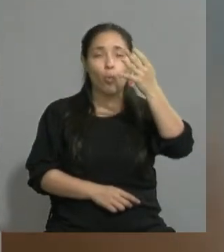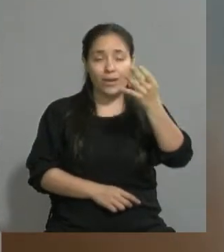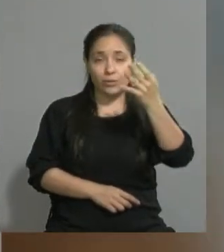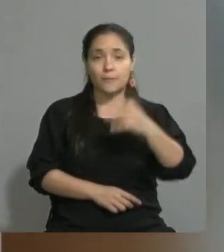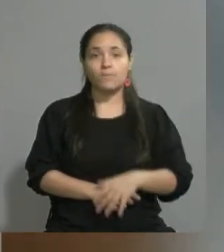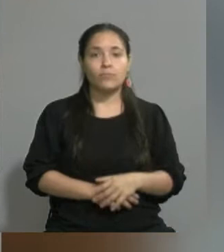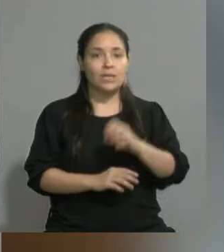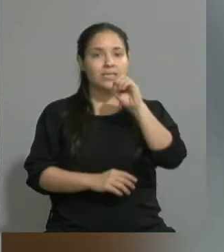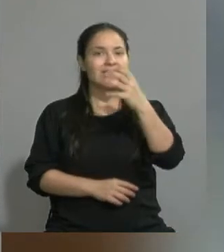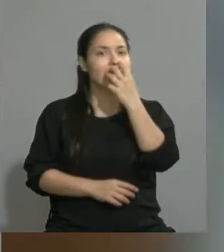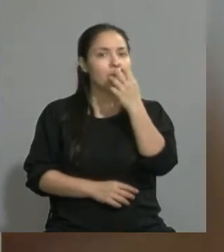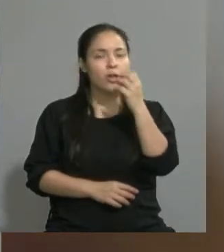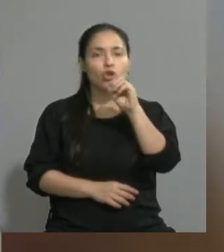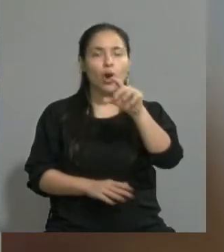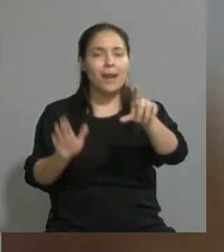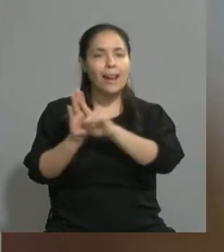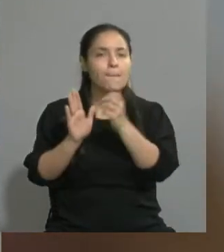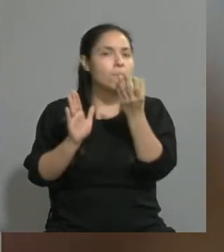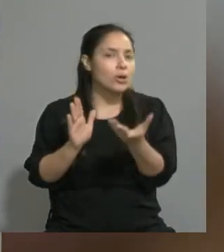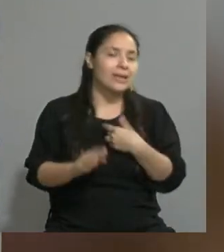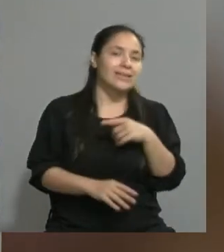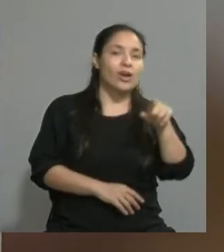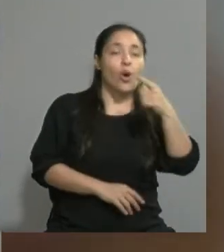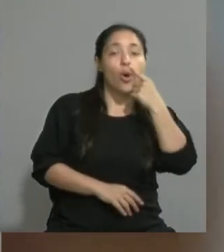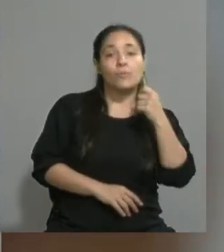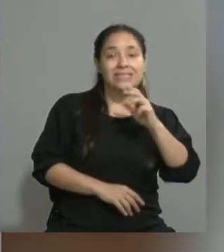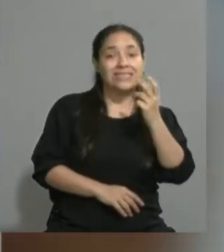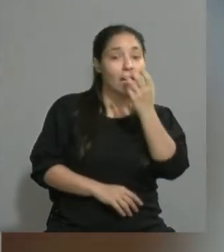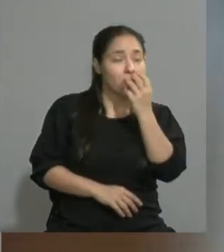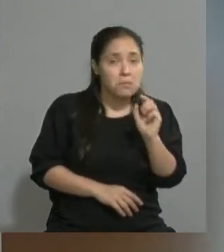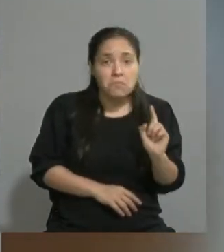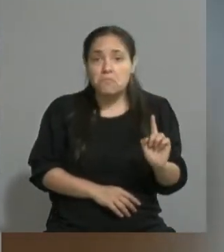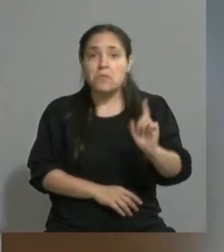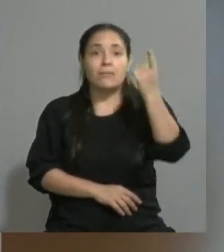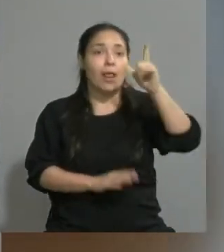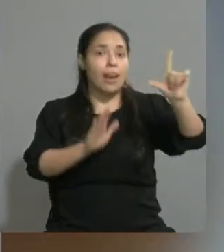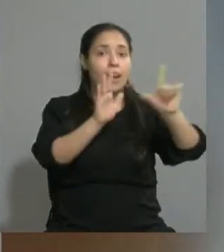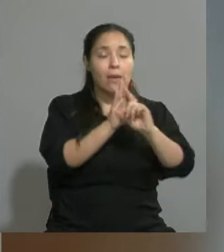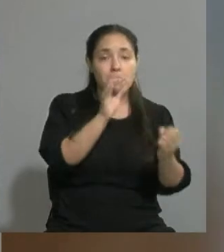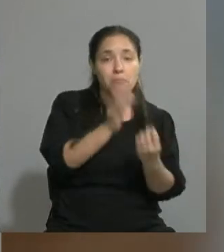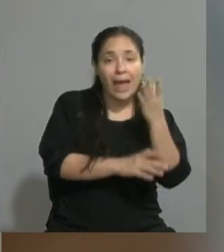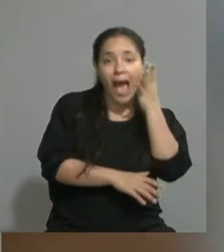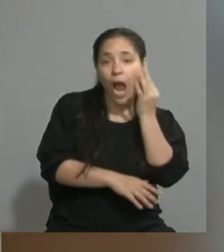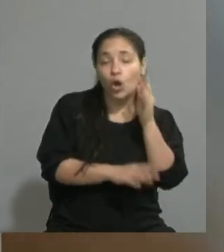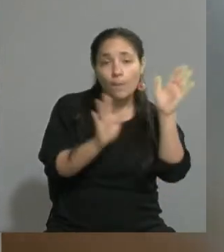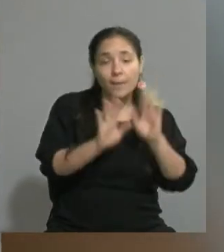llamó Sarmiento también porque, claro, Sarmiento fue el primero que hizo una legislación